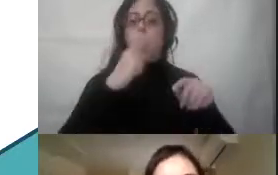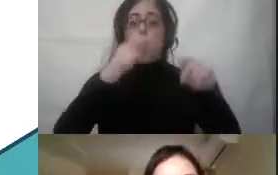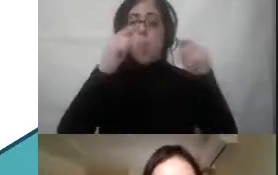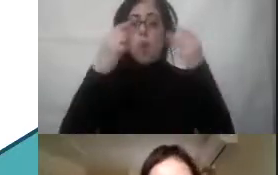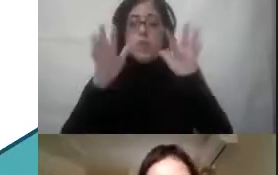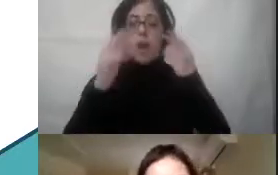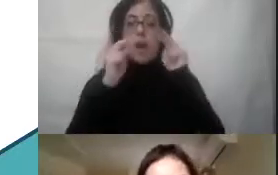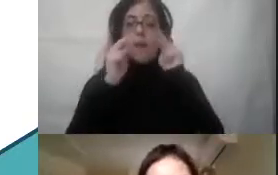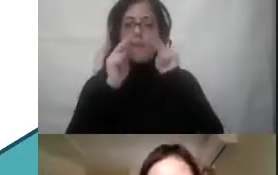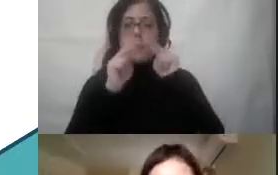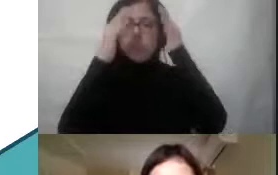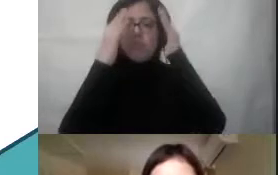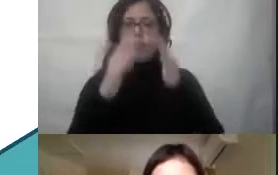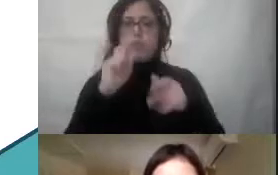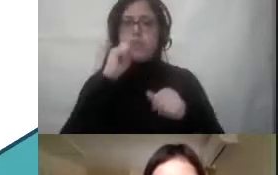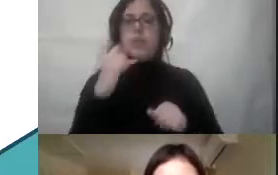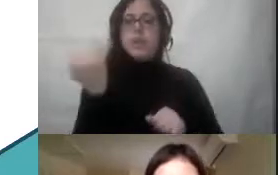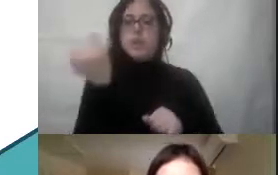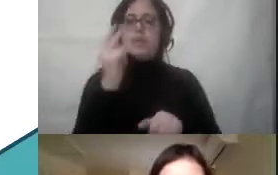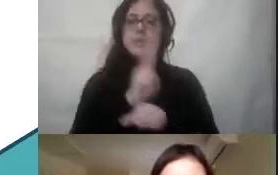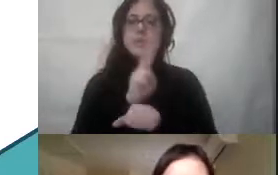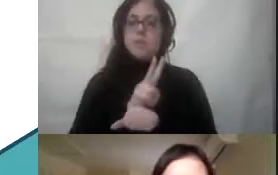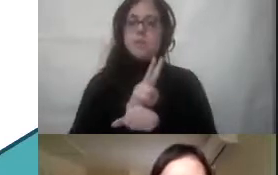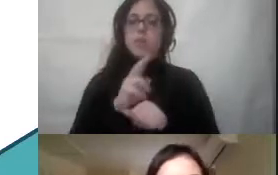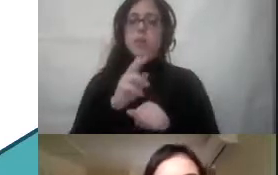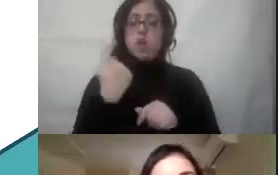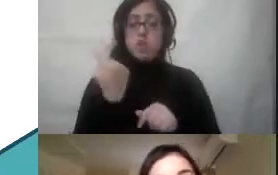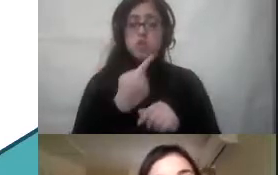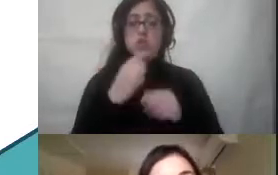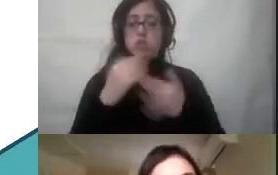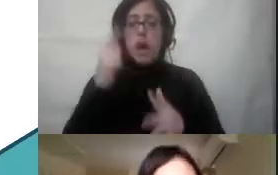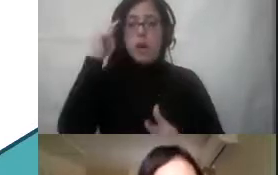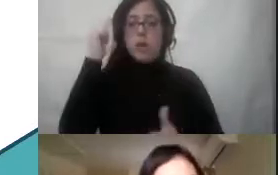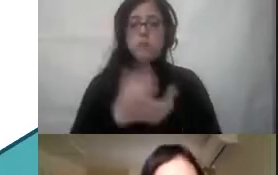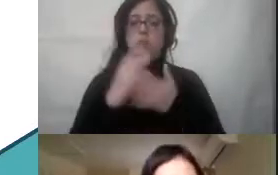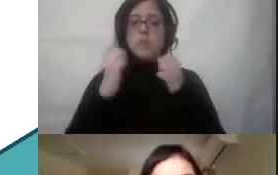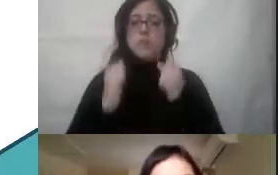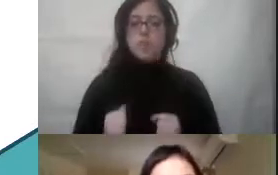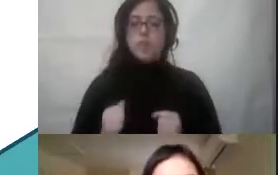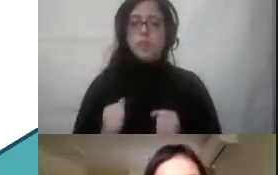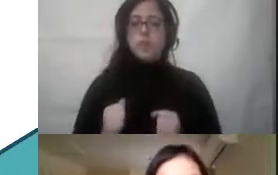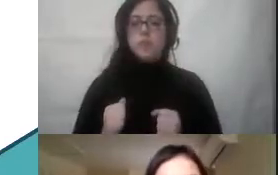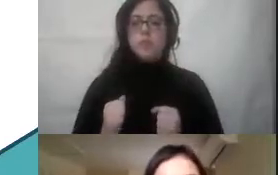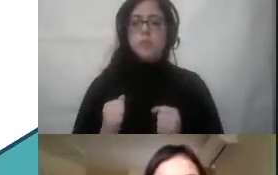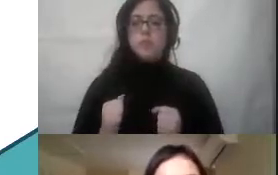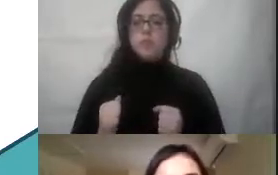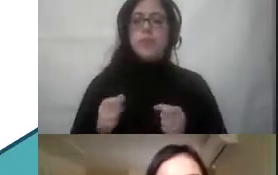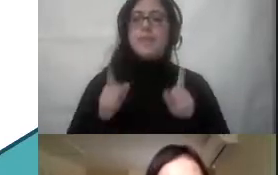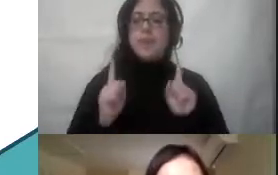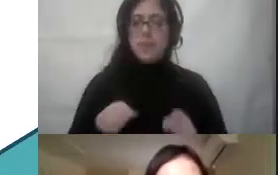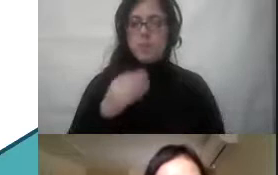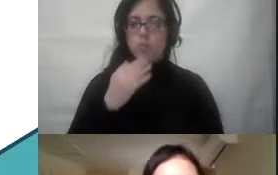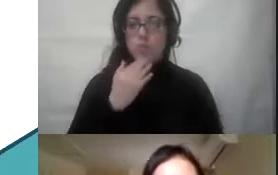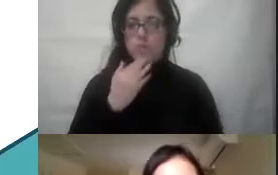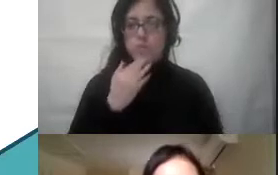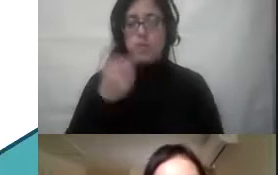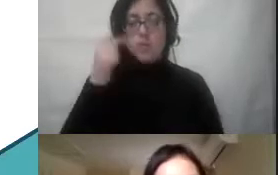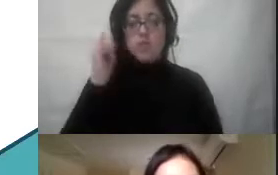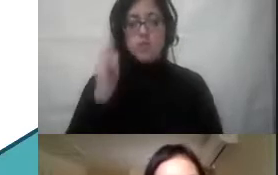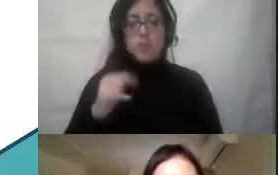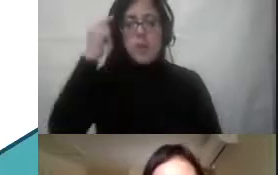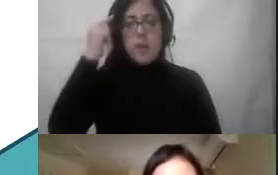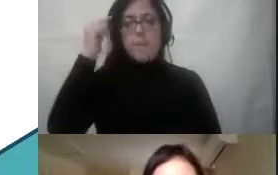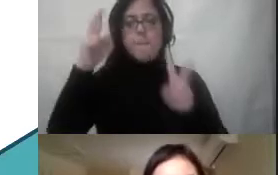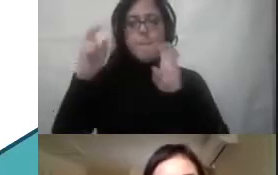autonomía docente. Los profesores somos personas que podemos tomar decisiones y debemos tomar decisiones, siempre considerando el contexto de